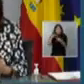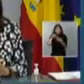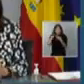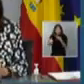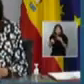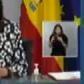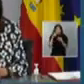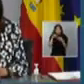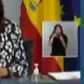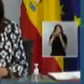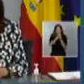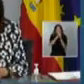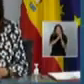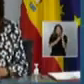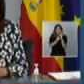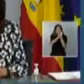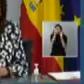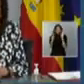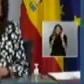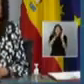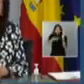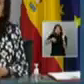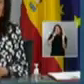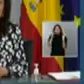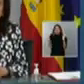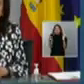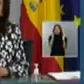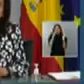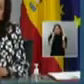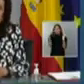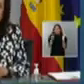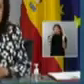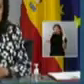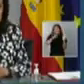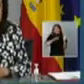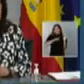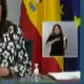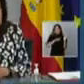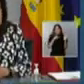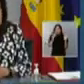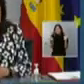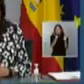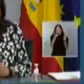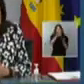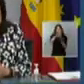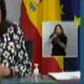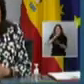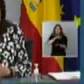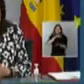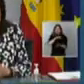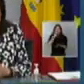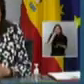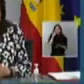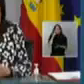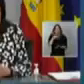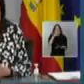Sí, sí, la verdad que sí. Y es que tiene sentido común y hay que ser respetable todo, la mayoría de cosas. Gracias por atendernos. Pequeño debate. Hay diversidad de